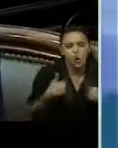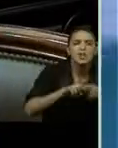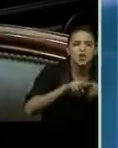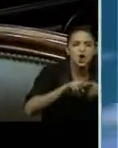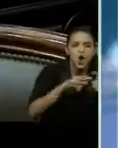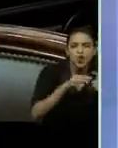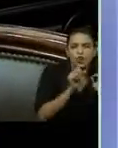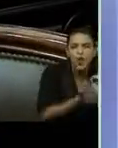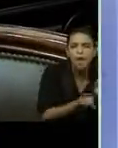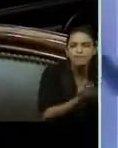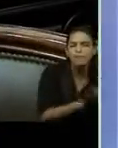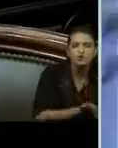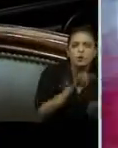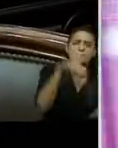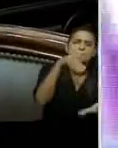democracia.